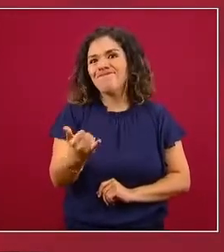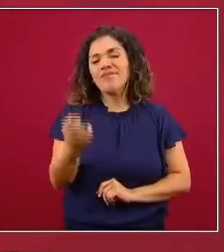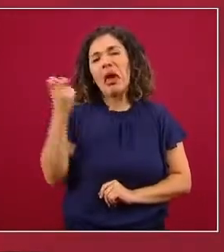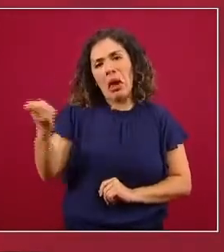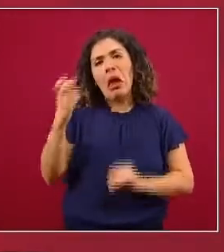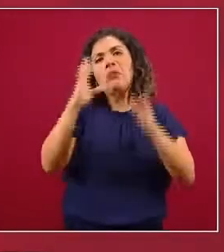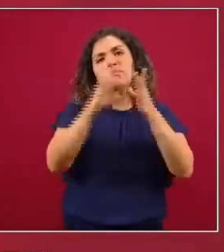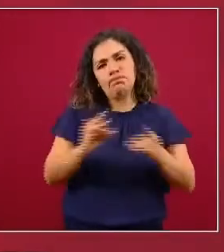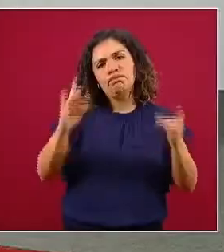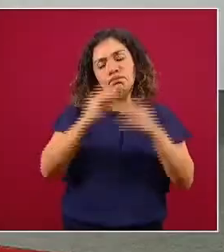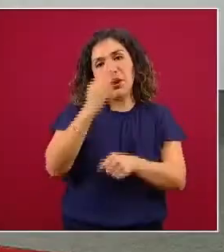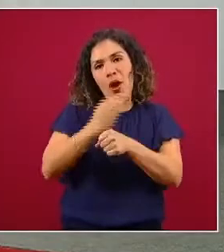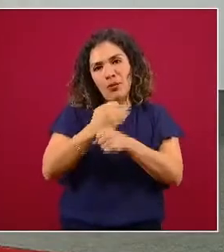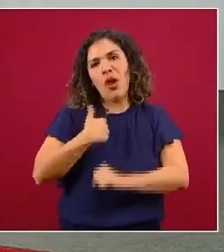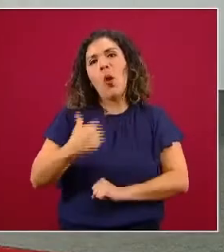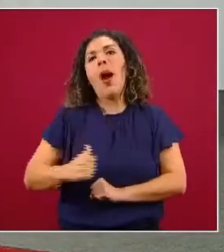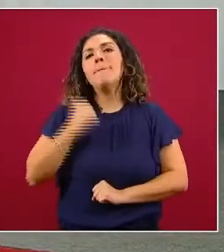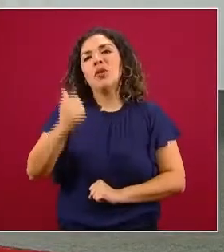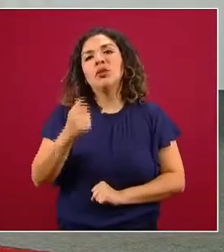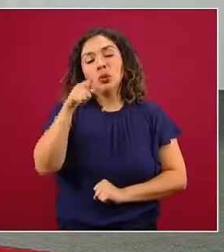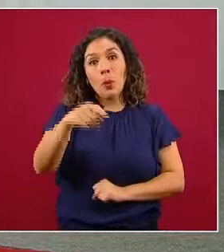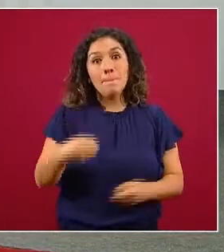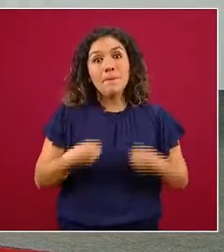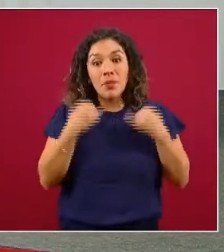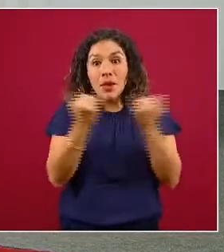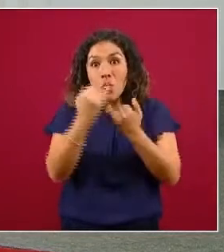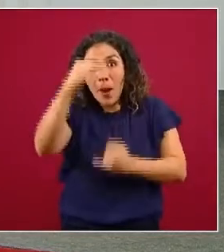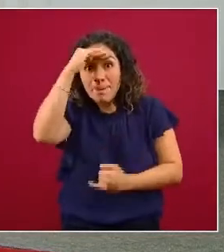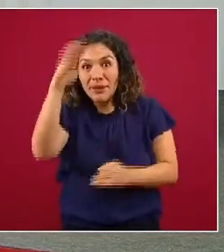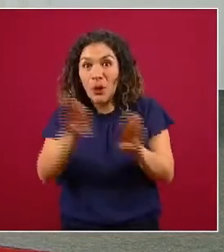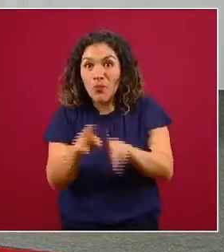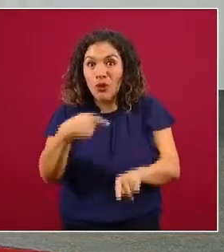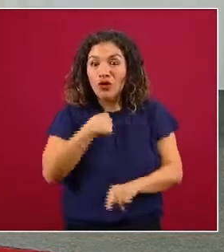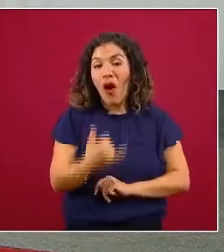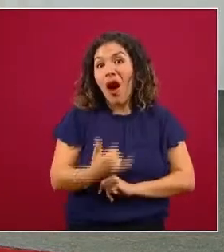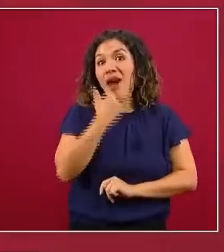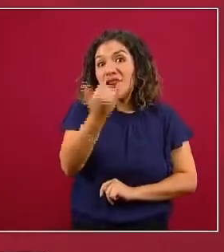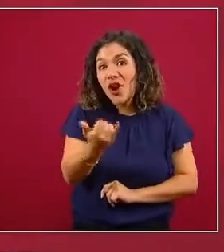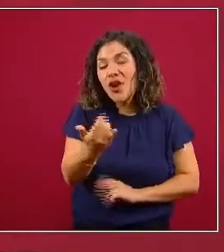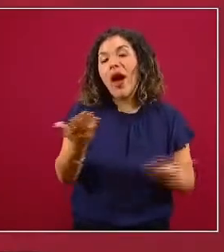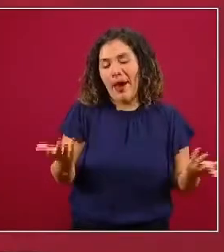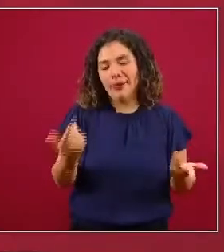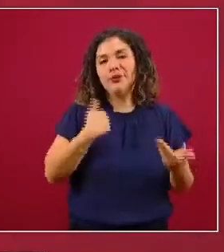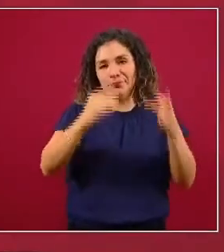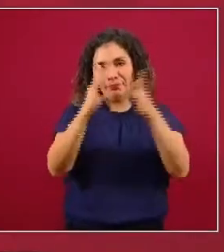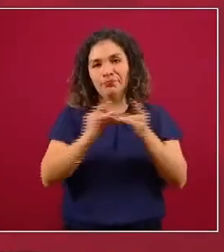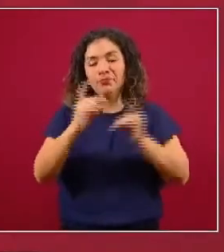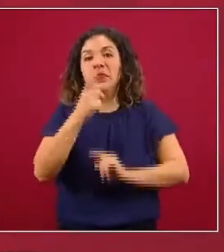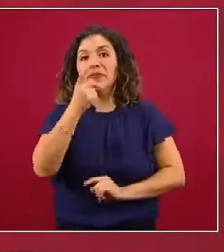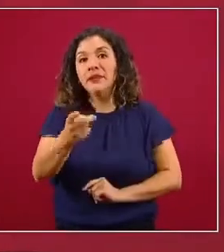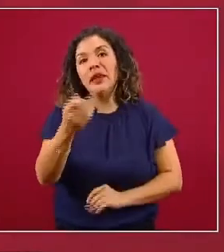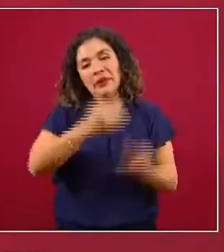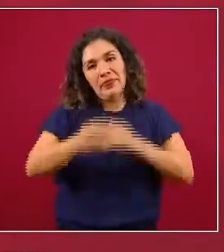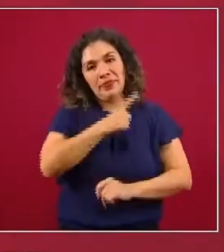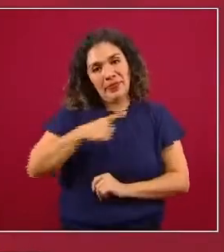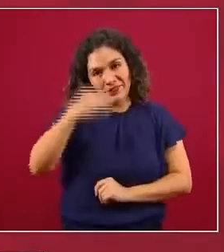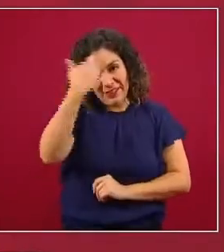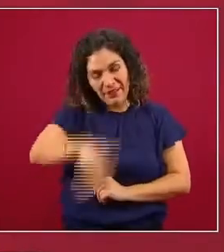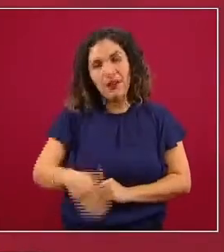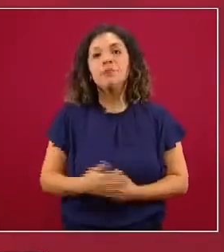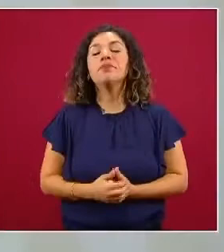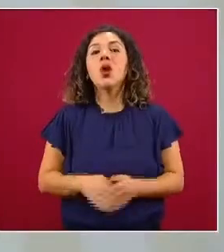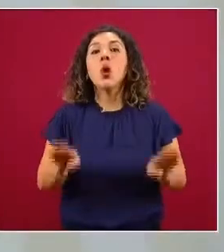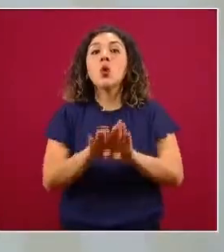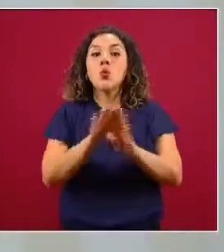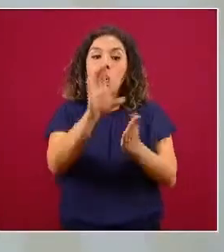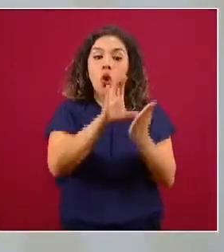aclara, aprovechamos para quienes vivan el mismo error en el que vivíamos nosotros, que lo sepamos. De acuerdo